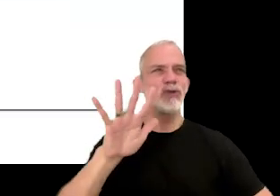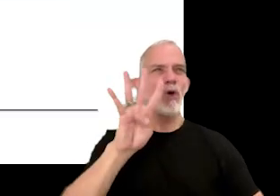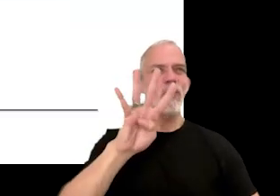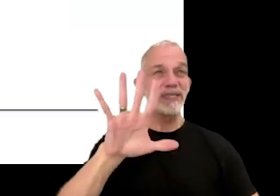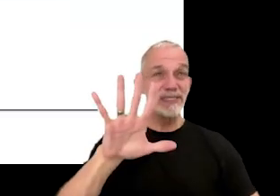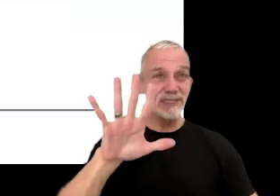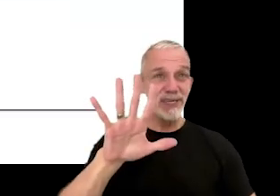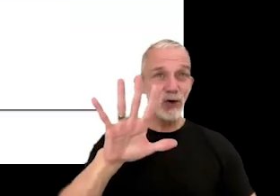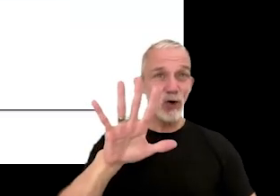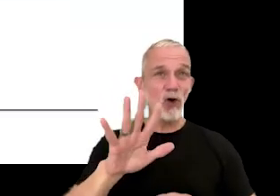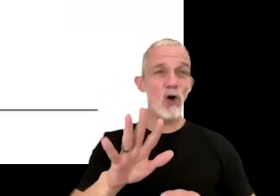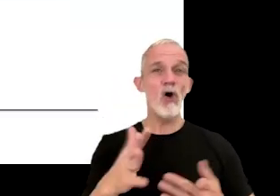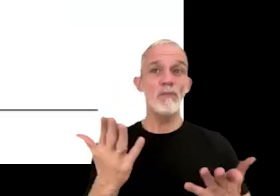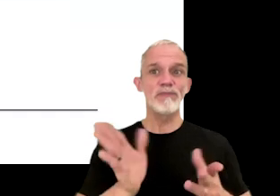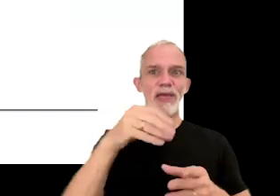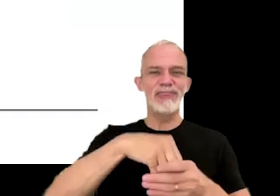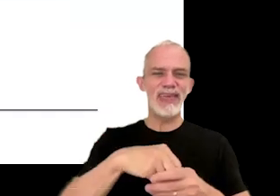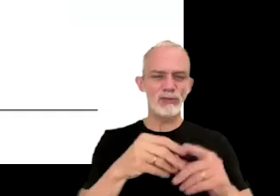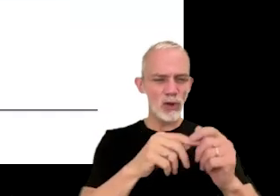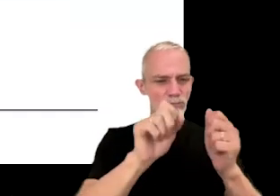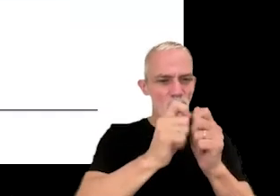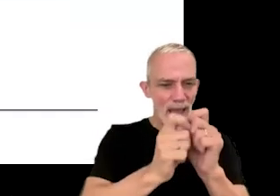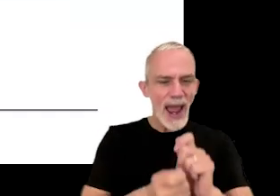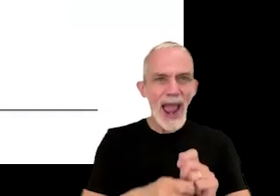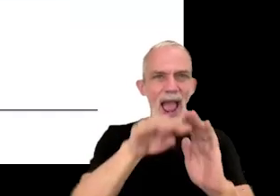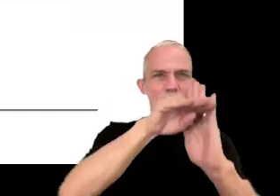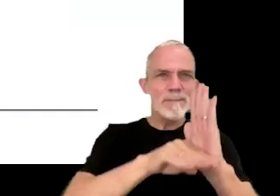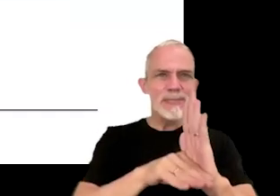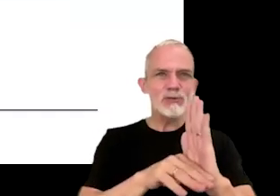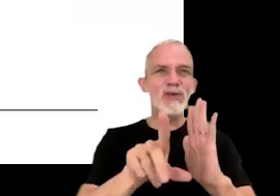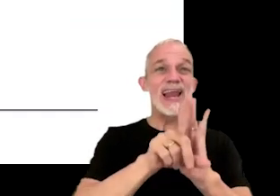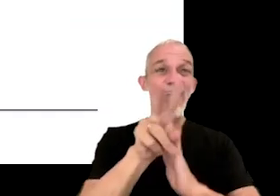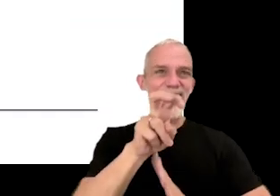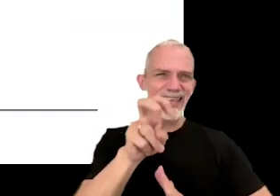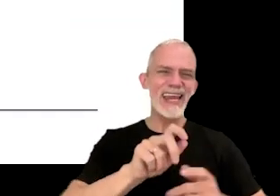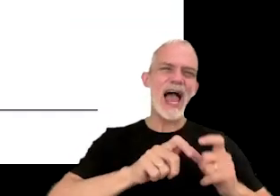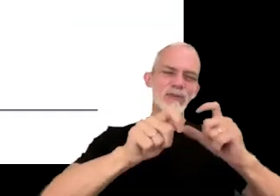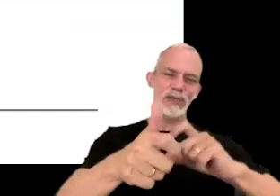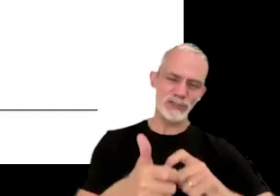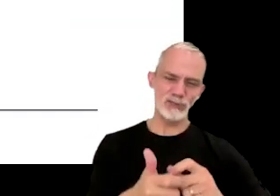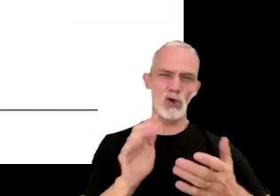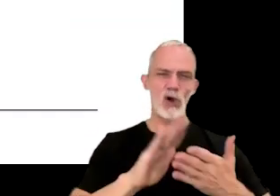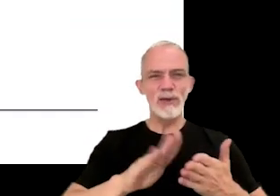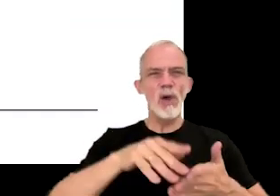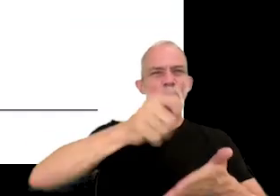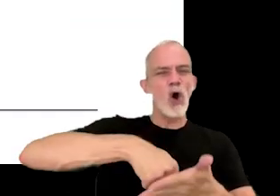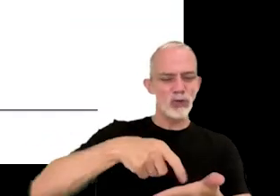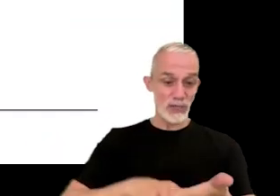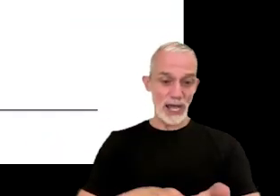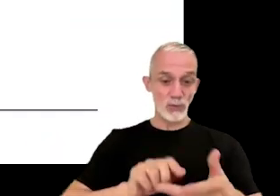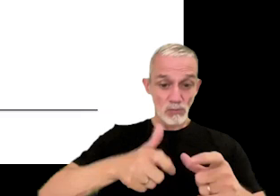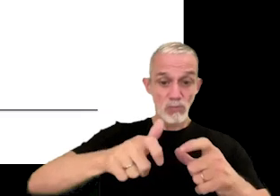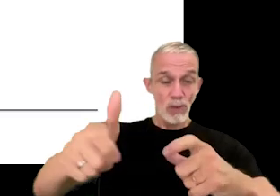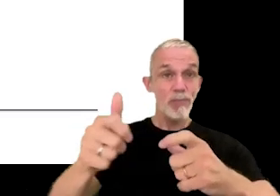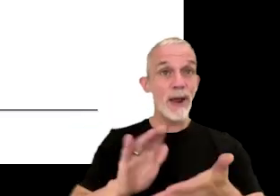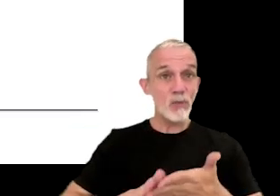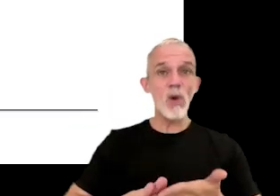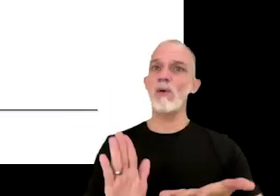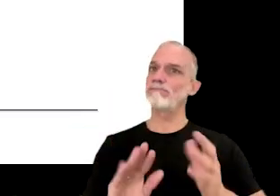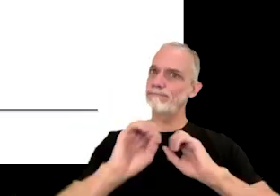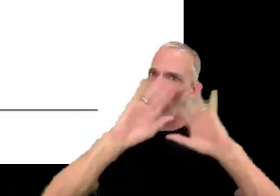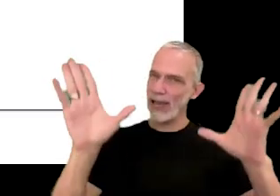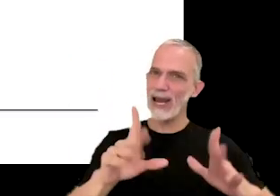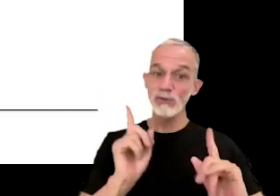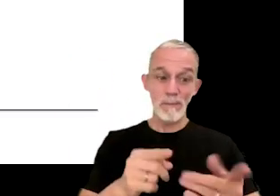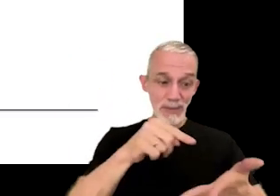5545, dentro de estas modificaciones, actualizaciones y renovaciones de contratos, aclara que las